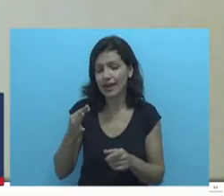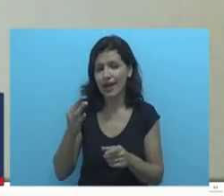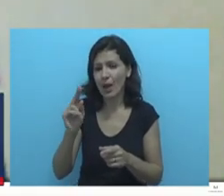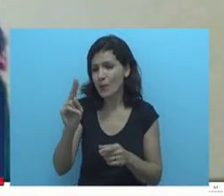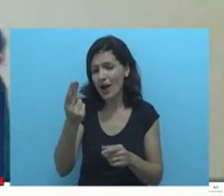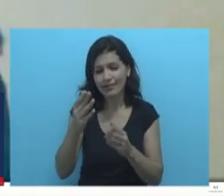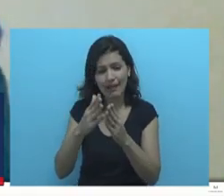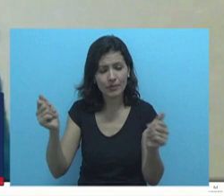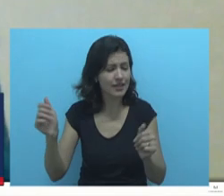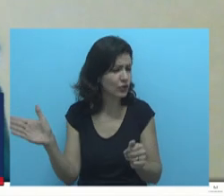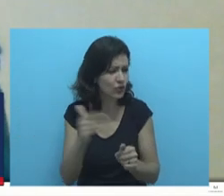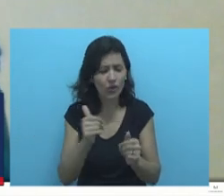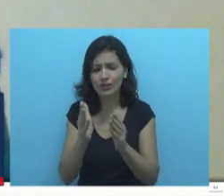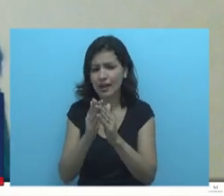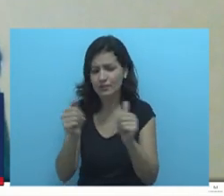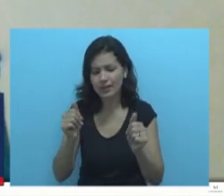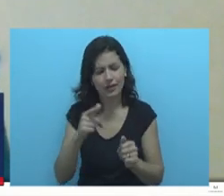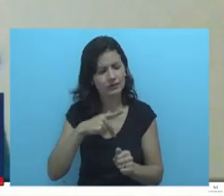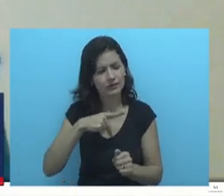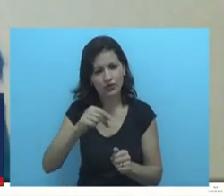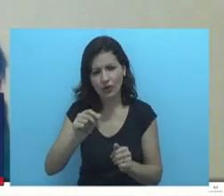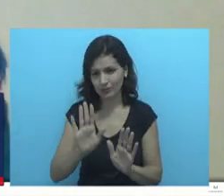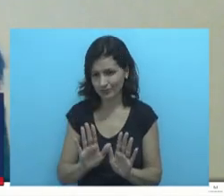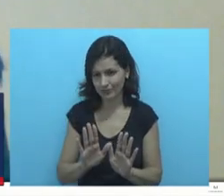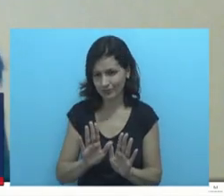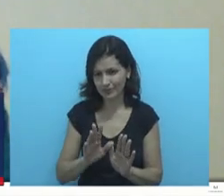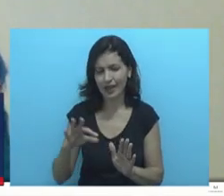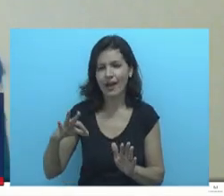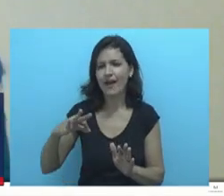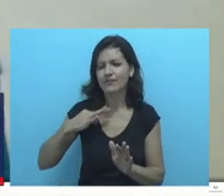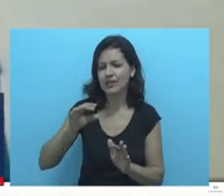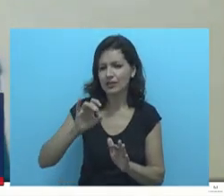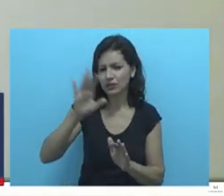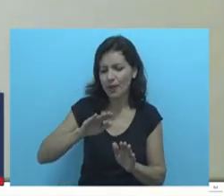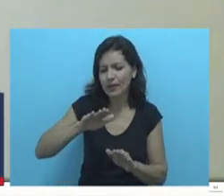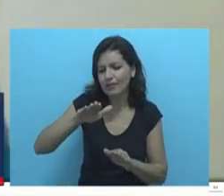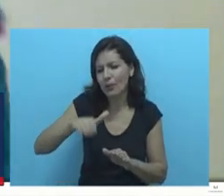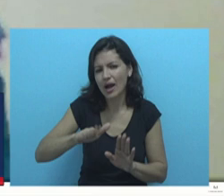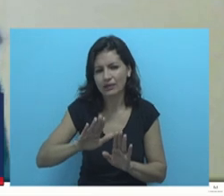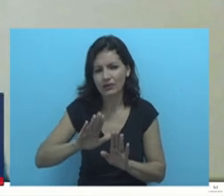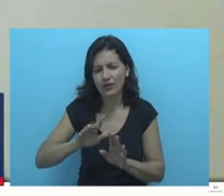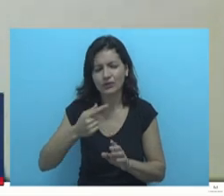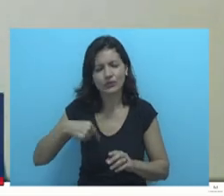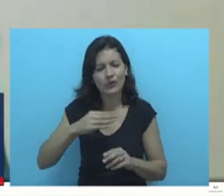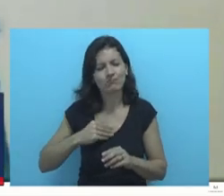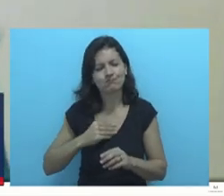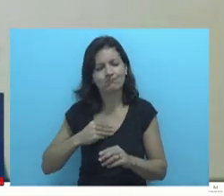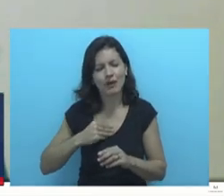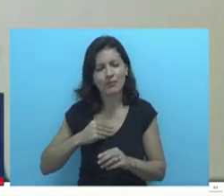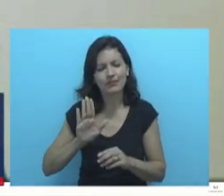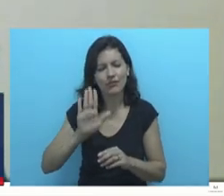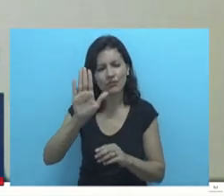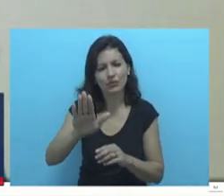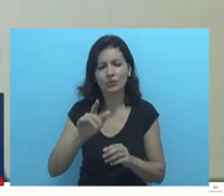todo. Que la vida no es un fin, que es un paso, y que esta es nuestra esperanza. Podemos caminar por la vida con